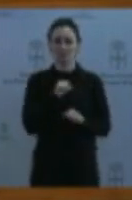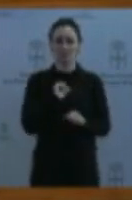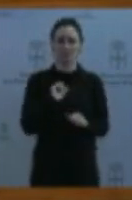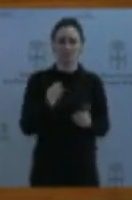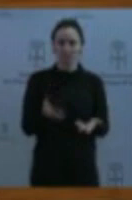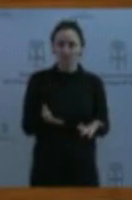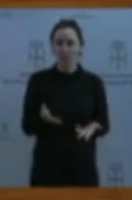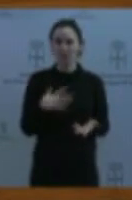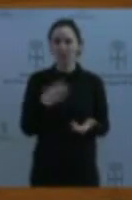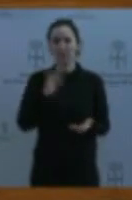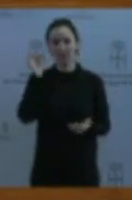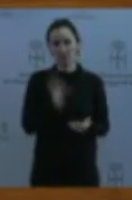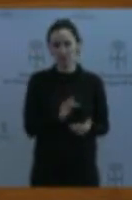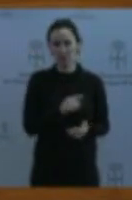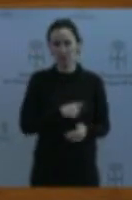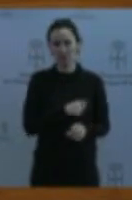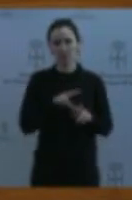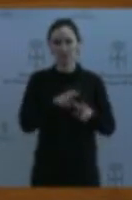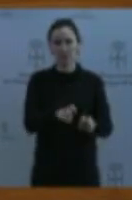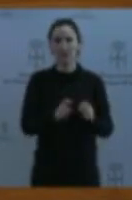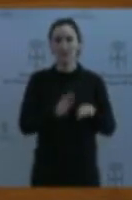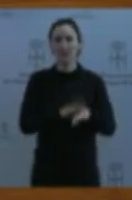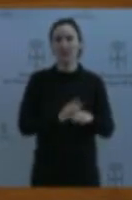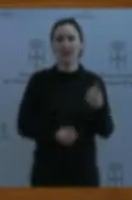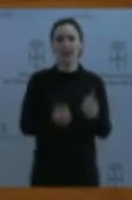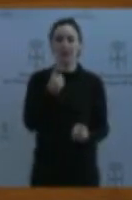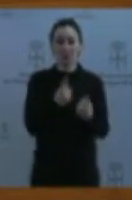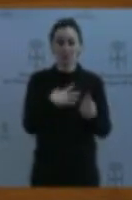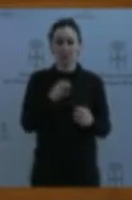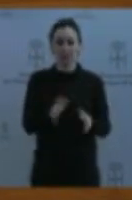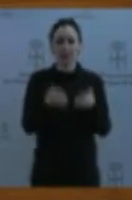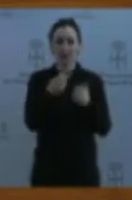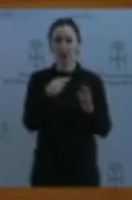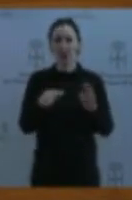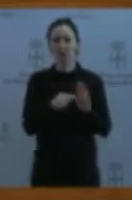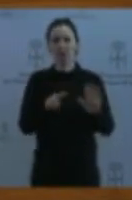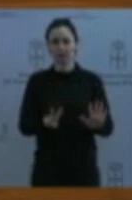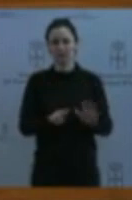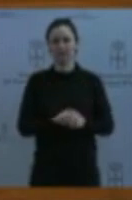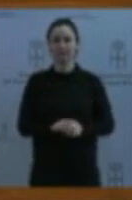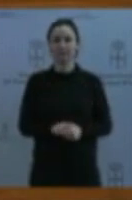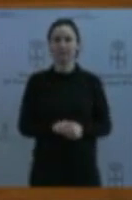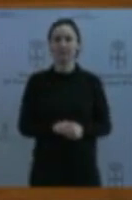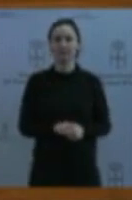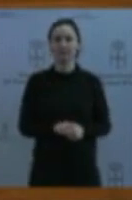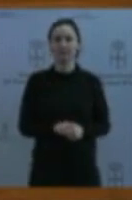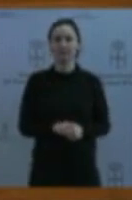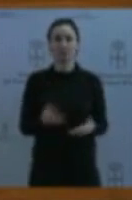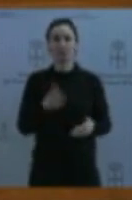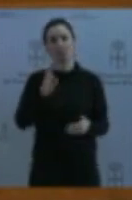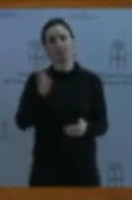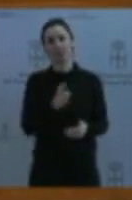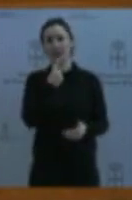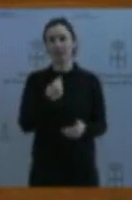Investigación, para algunos ya teníamos que haber ganado en 2007. Poco más o menos nos venían a decir algunos de los comparecientes que habíamos llegado